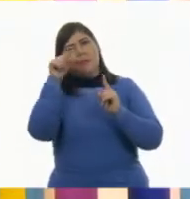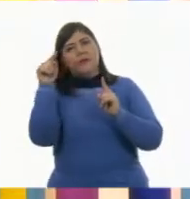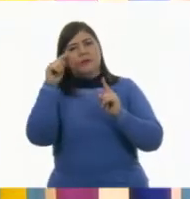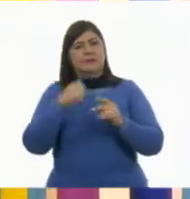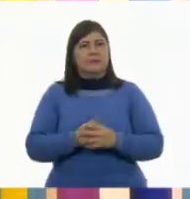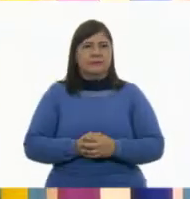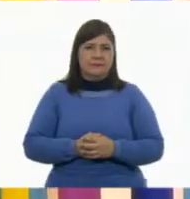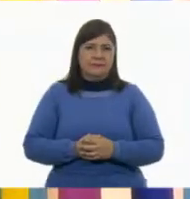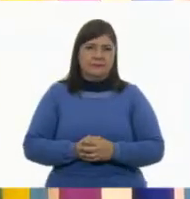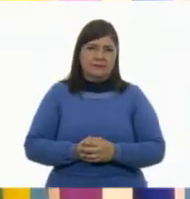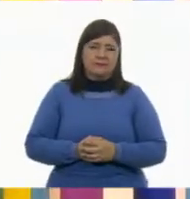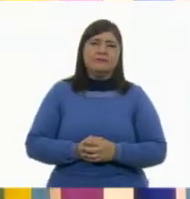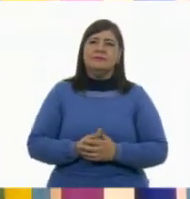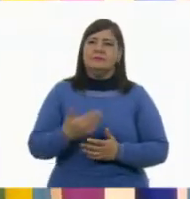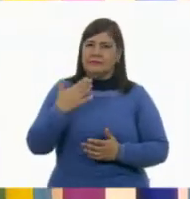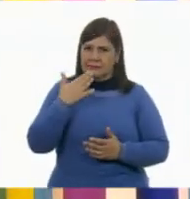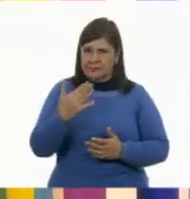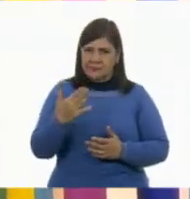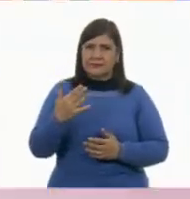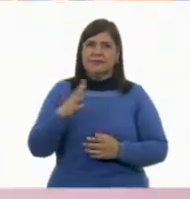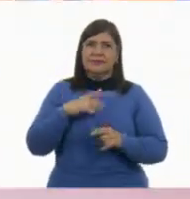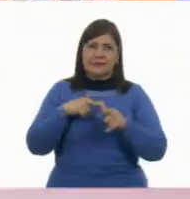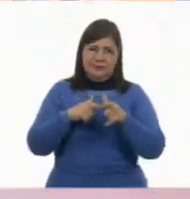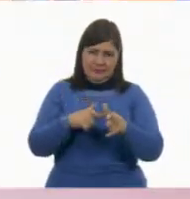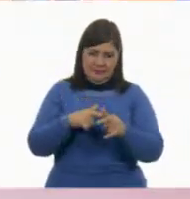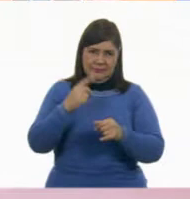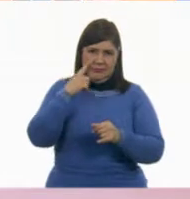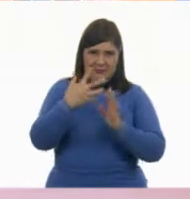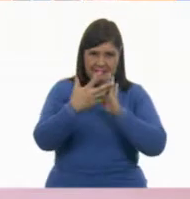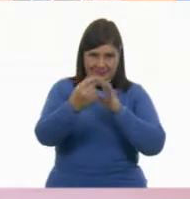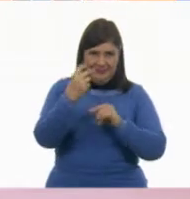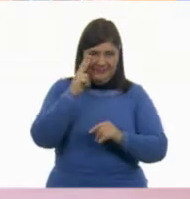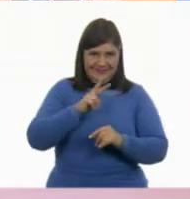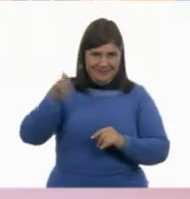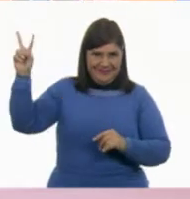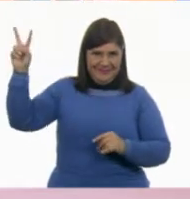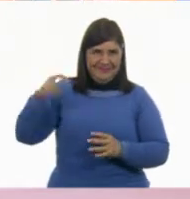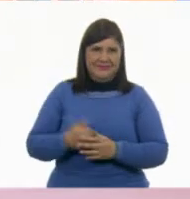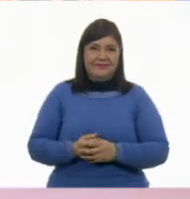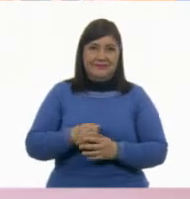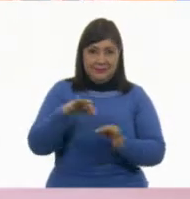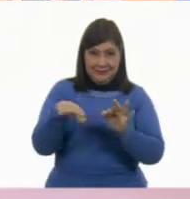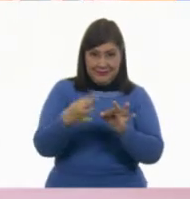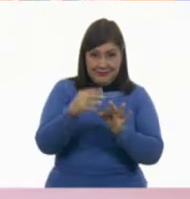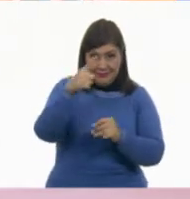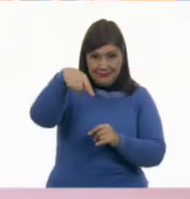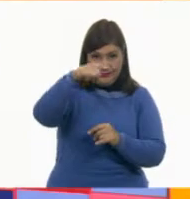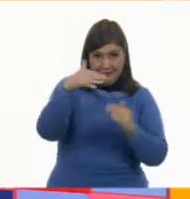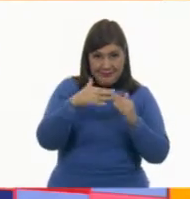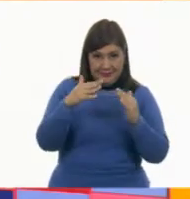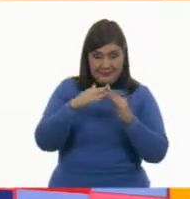Ok. Bueno, ¿lo hacemos continuo entonces? Sí. Hacemos. Entonces, ¿listos en casa, niños y niñas? Ay, ay, ay.